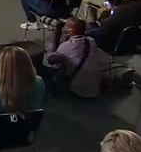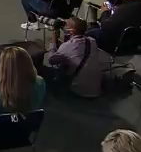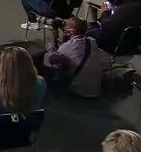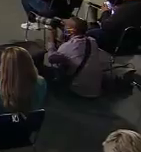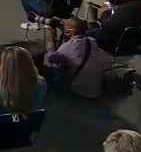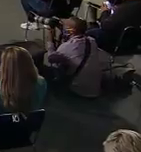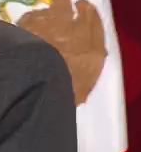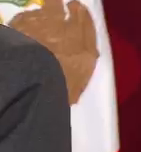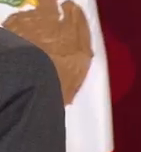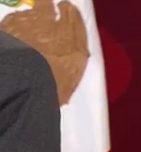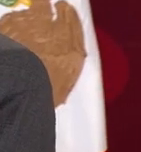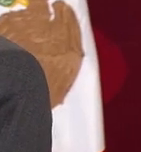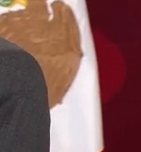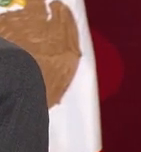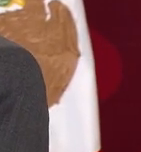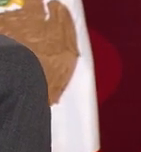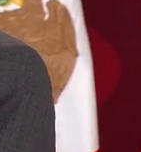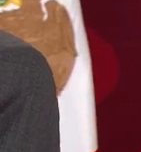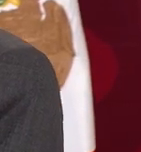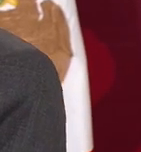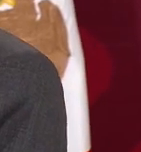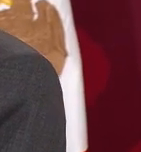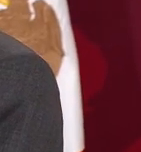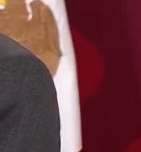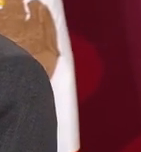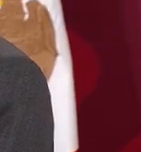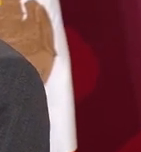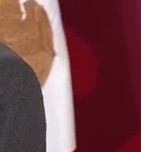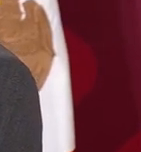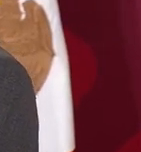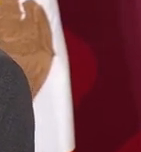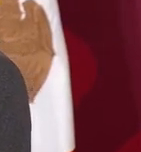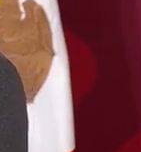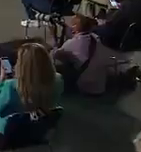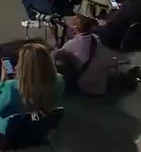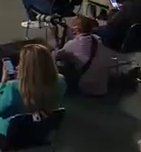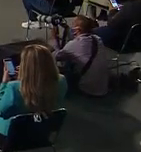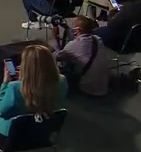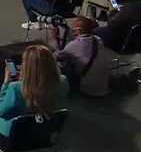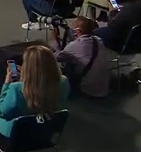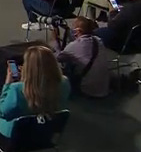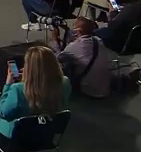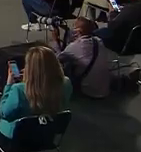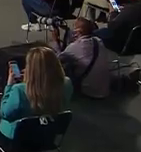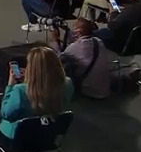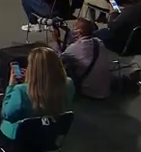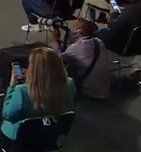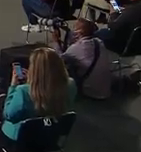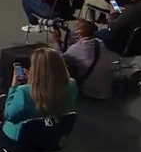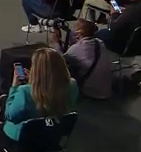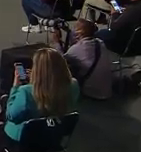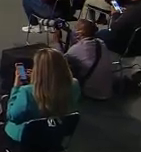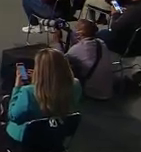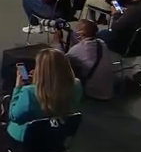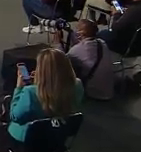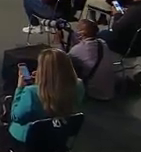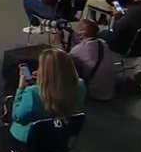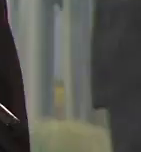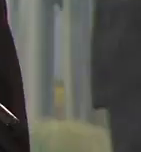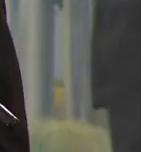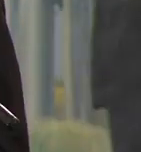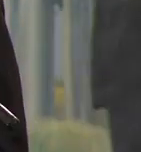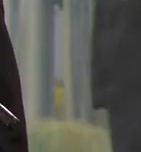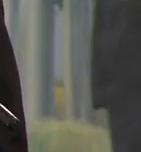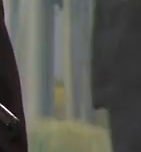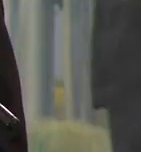Cuba, comprendiendo a Cuba, abriéndose a Cuba de una manera